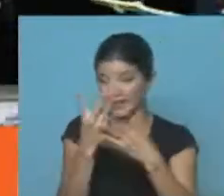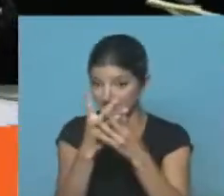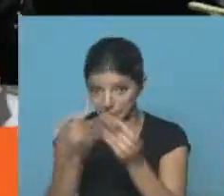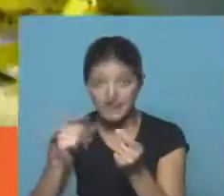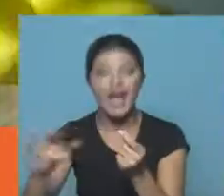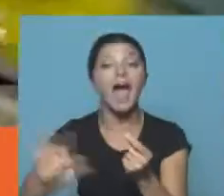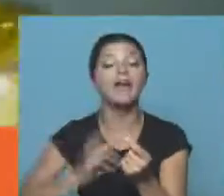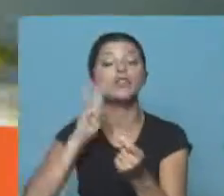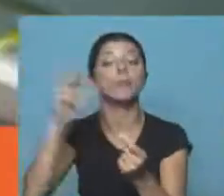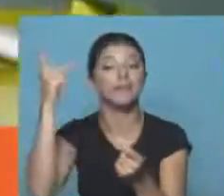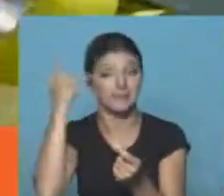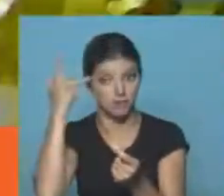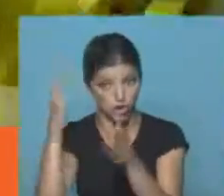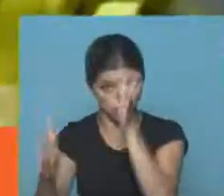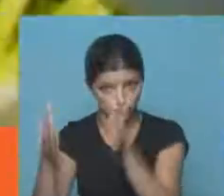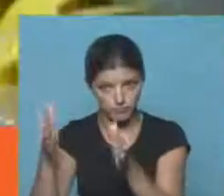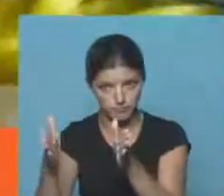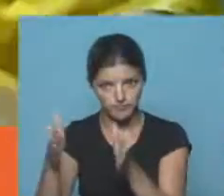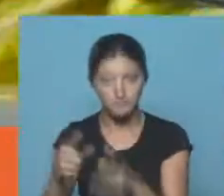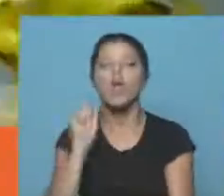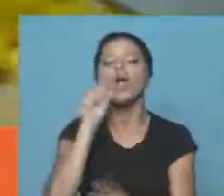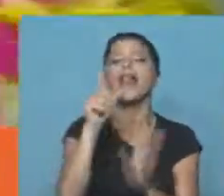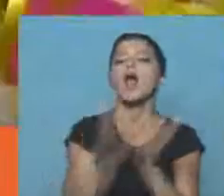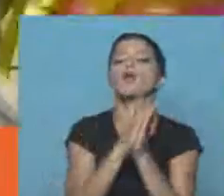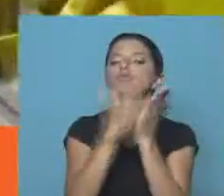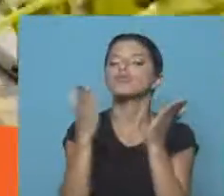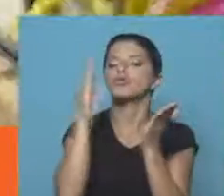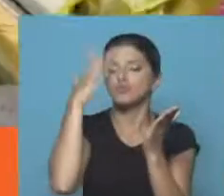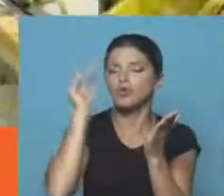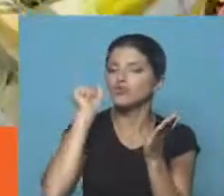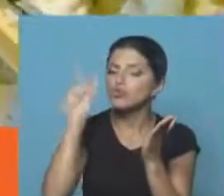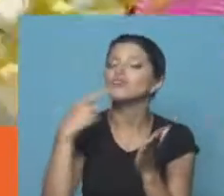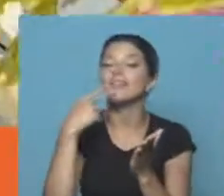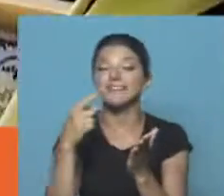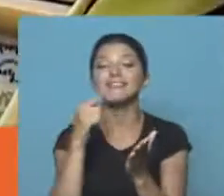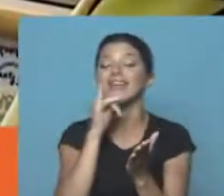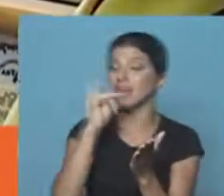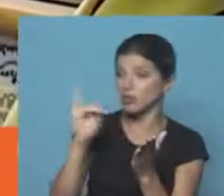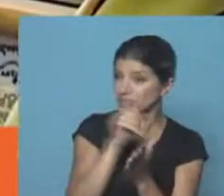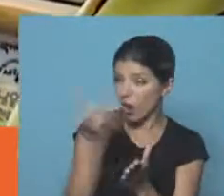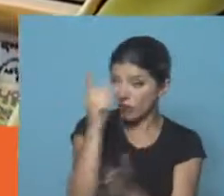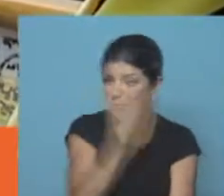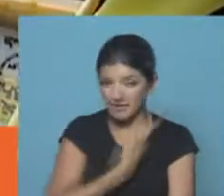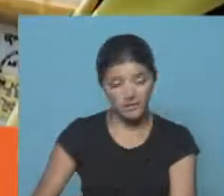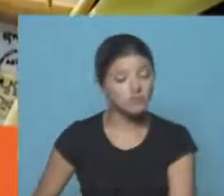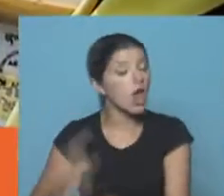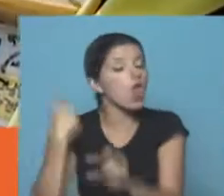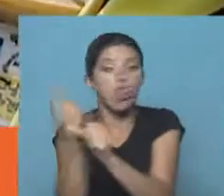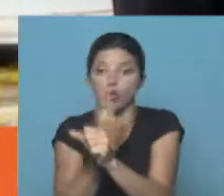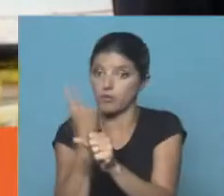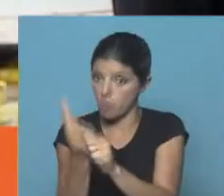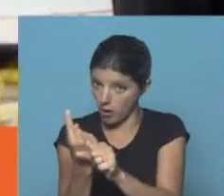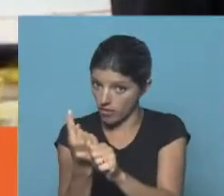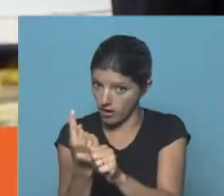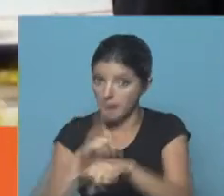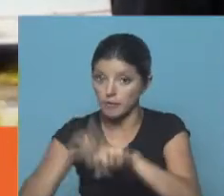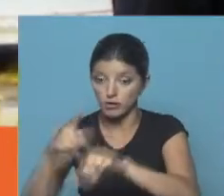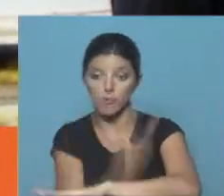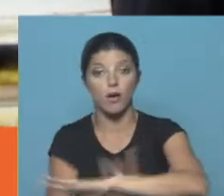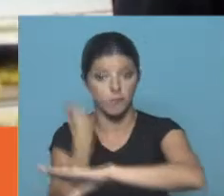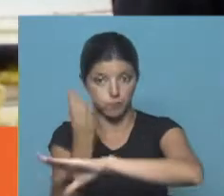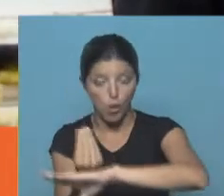Desde que se conocieron estos hechos, los surcoreanos salieron a las calles a reclamar la renuncia de Park. El sábado 19